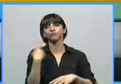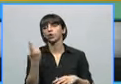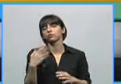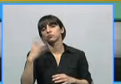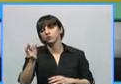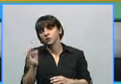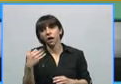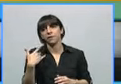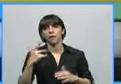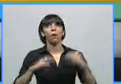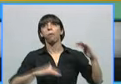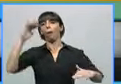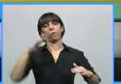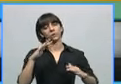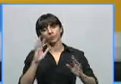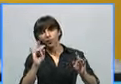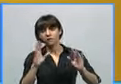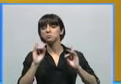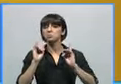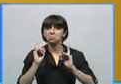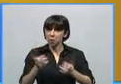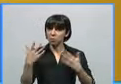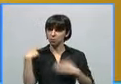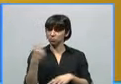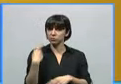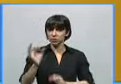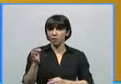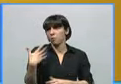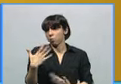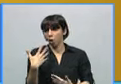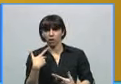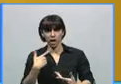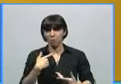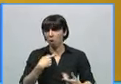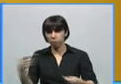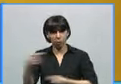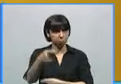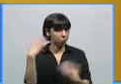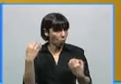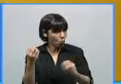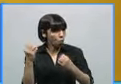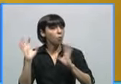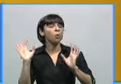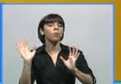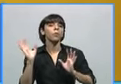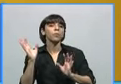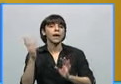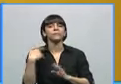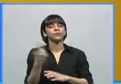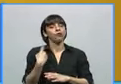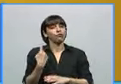largo sabíamos que íbamos a tener el control de la bocha sabíamos que íbamos a tener muchísimas más ocasiones que ellos pero también sabíamos que nos teníamos que cuidar atrás